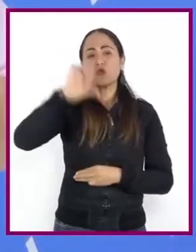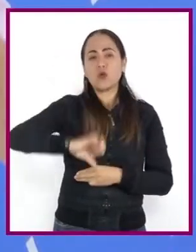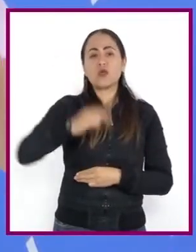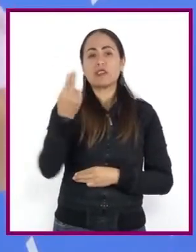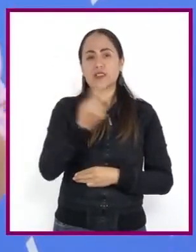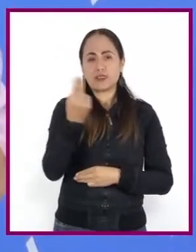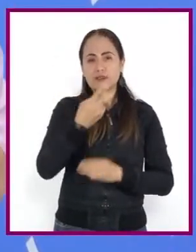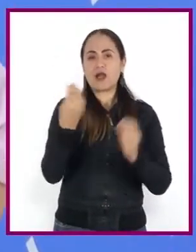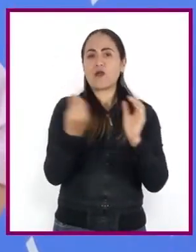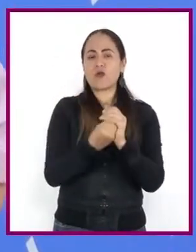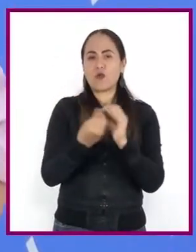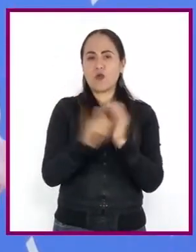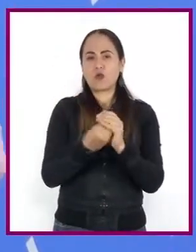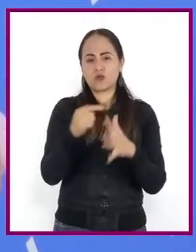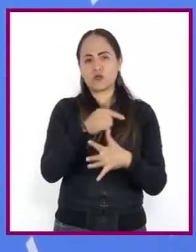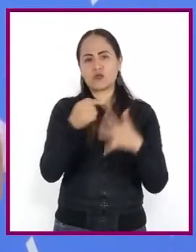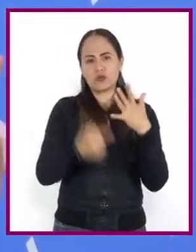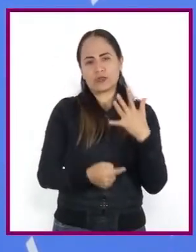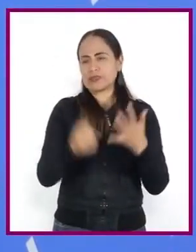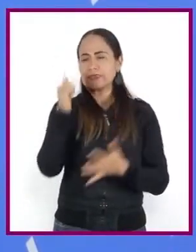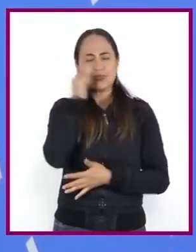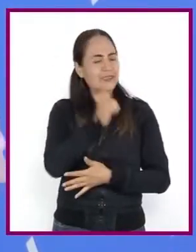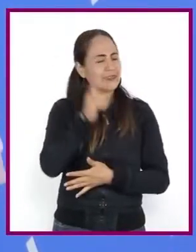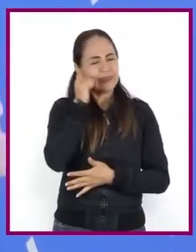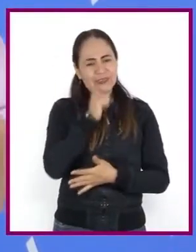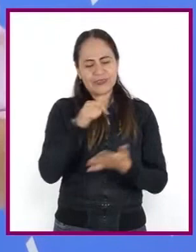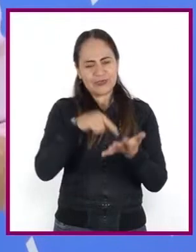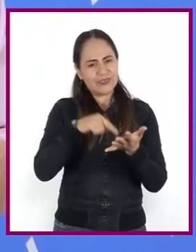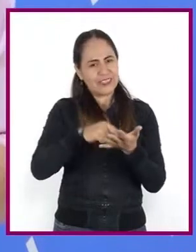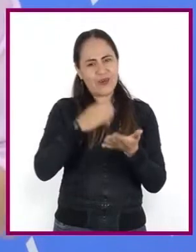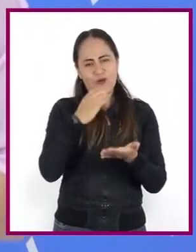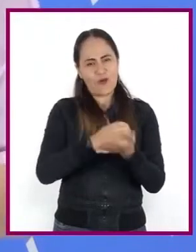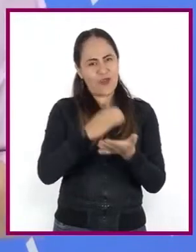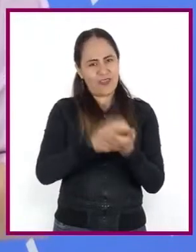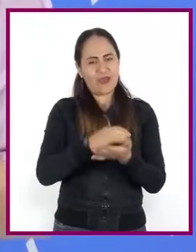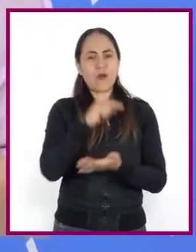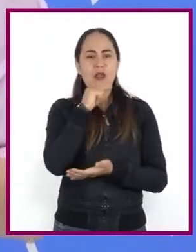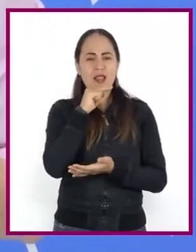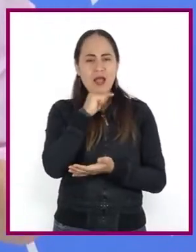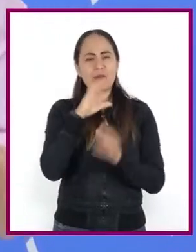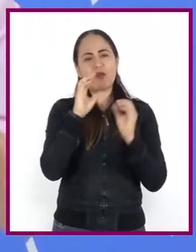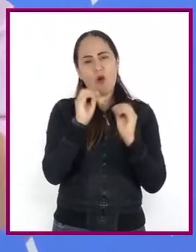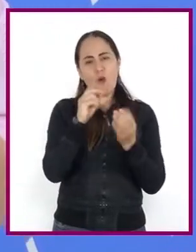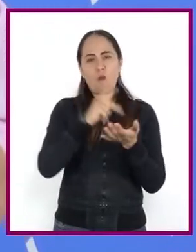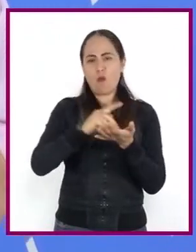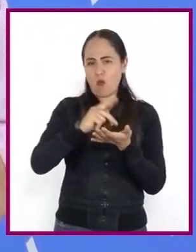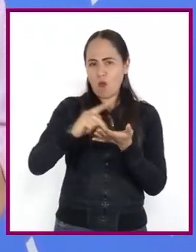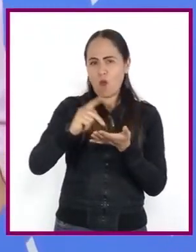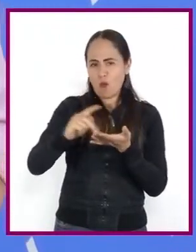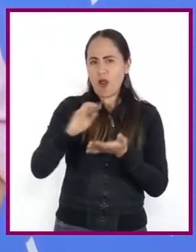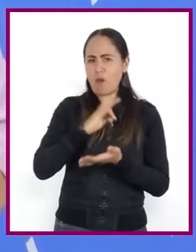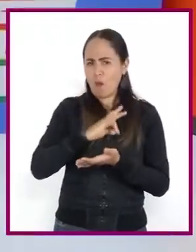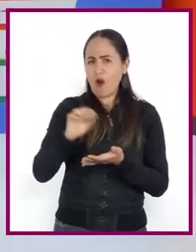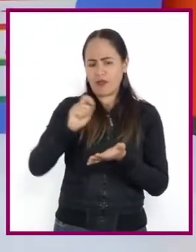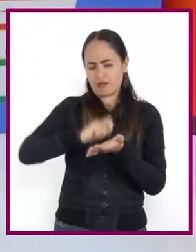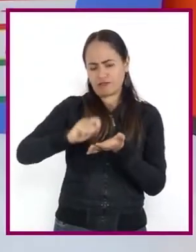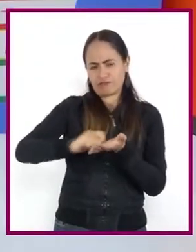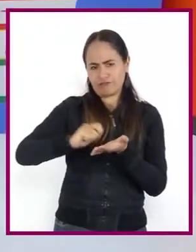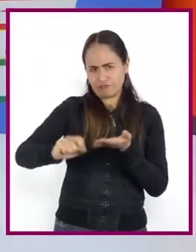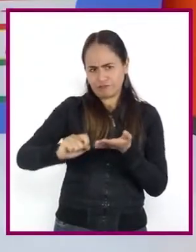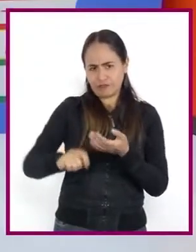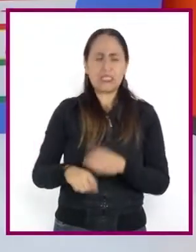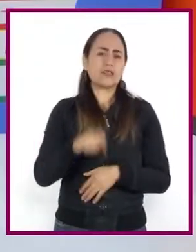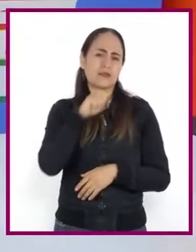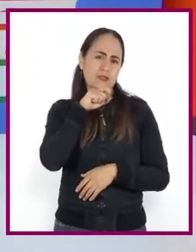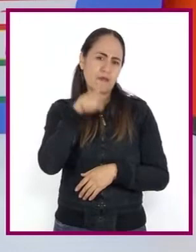para esta sesión son su siempre confiable cuaderno y lápiz o bolígrafo para que puedan tomar notas.